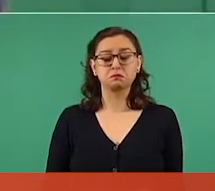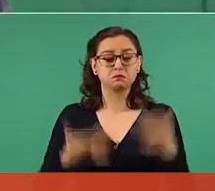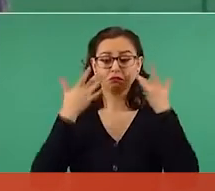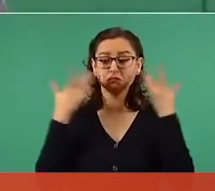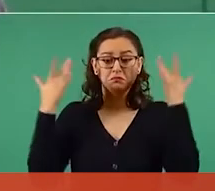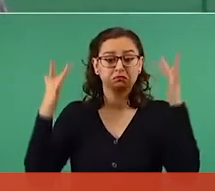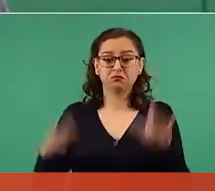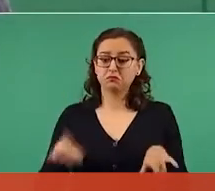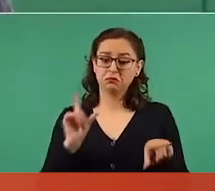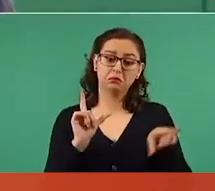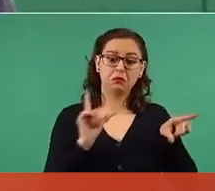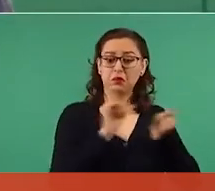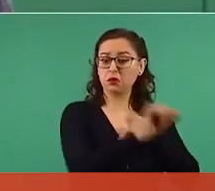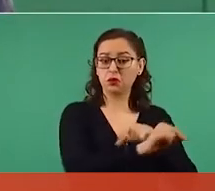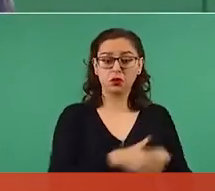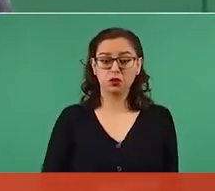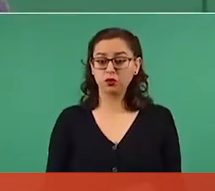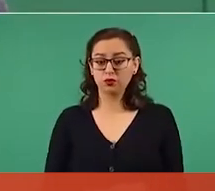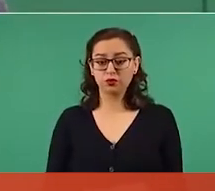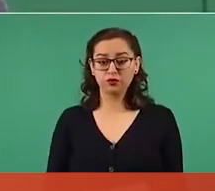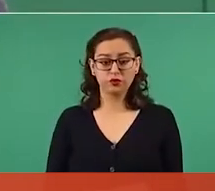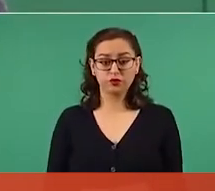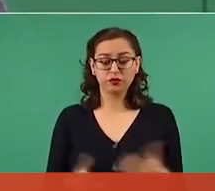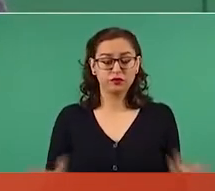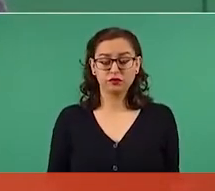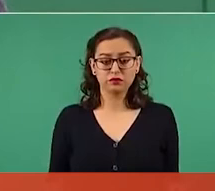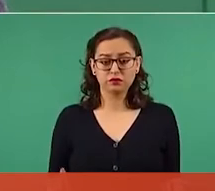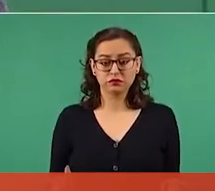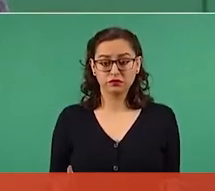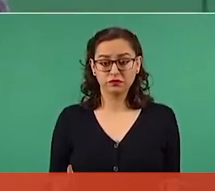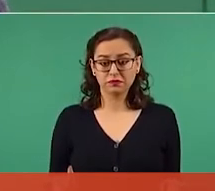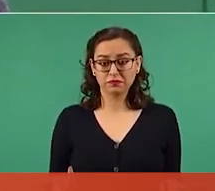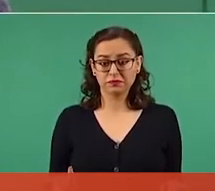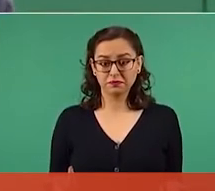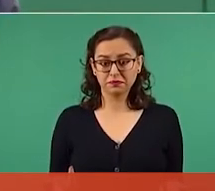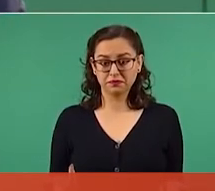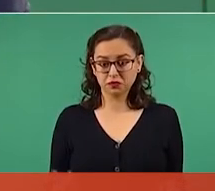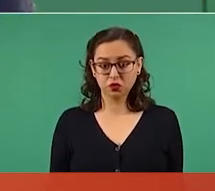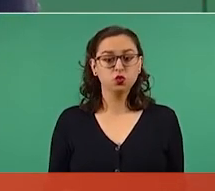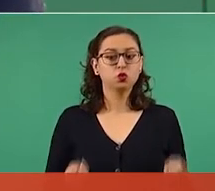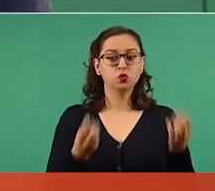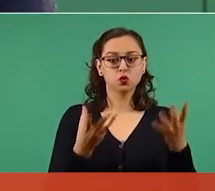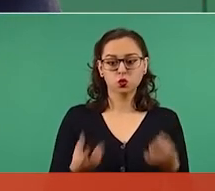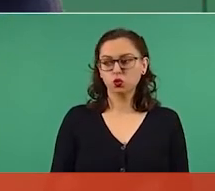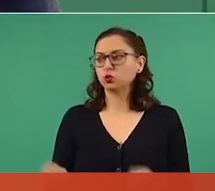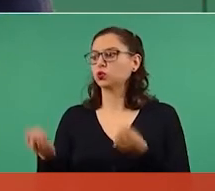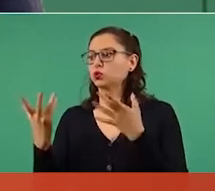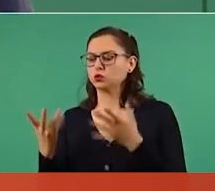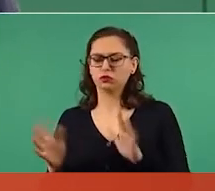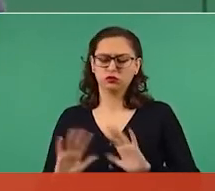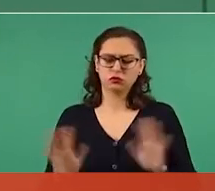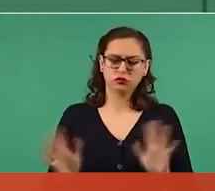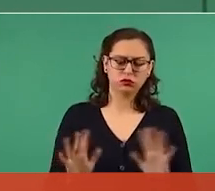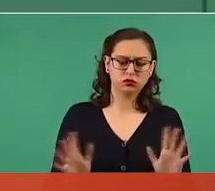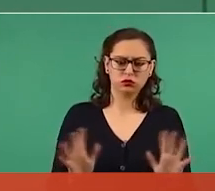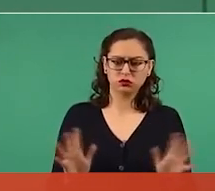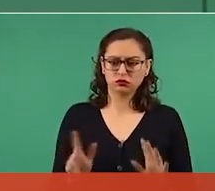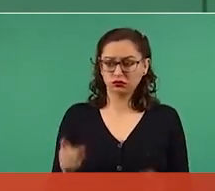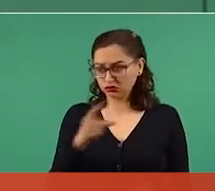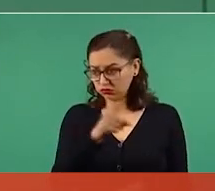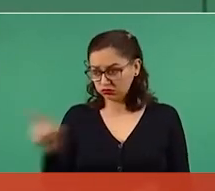porque no es un asunto cuantitativo. ¿Para qué sirve una autoridad que no